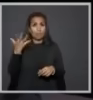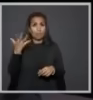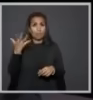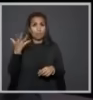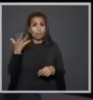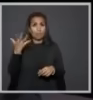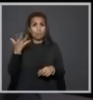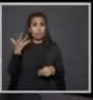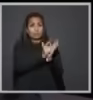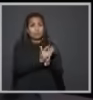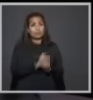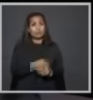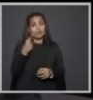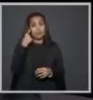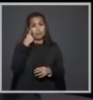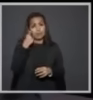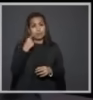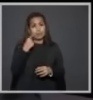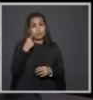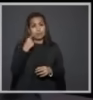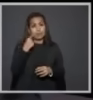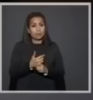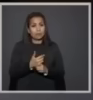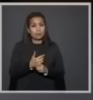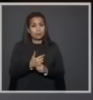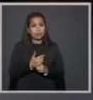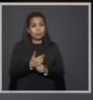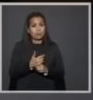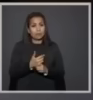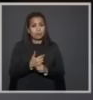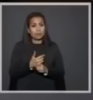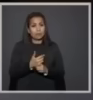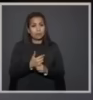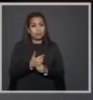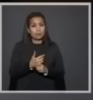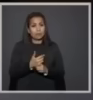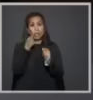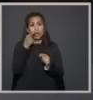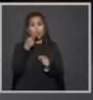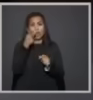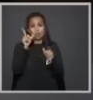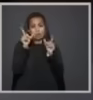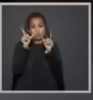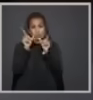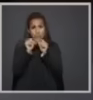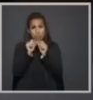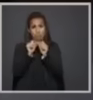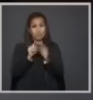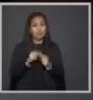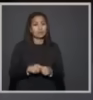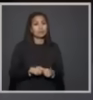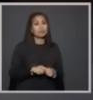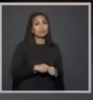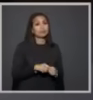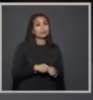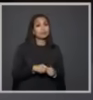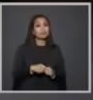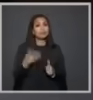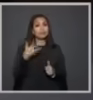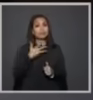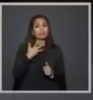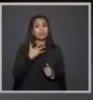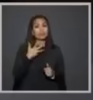Hay un caso. Licenciado, le pido que seamos breves con las respuestas, por favor. Sí, para tener nada más tiempo de termino. preguntas. El caso de El